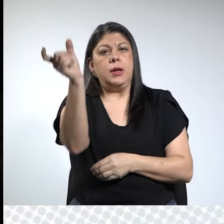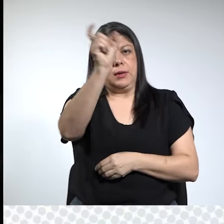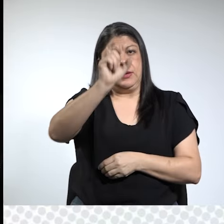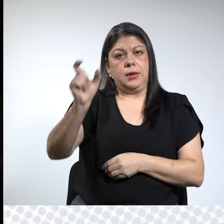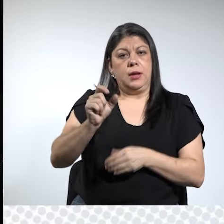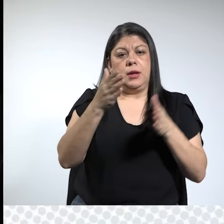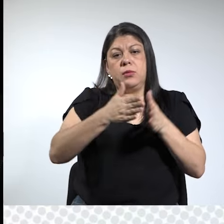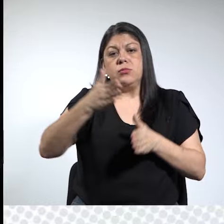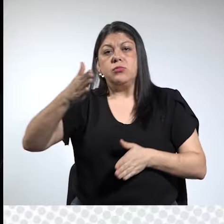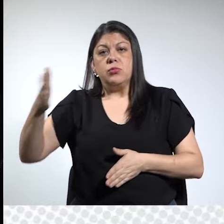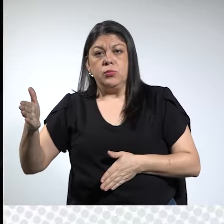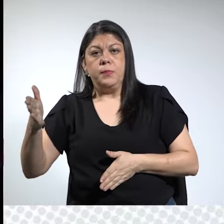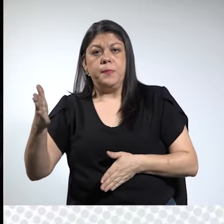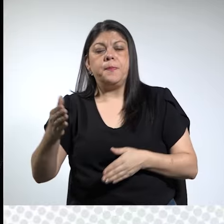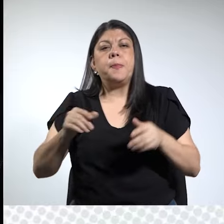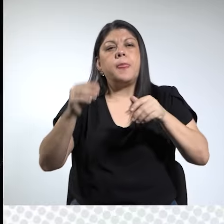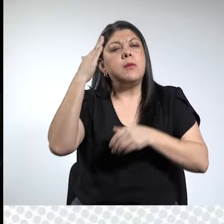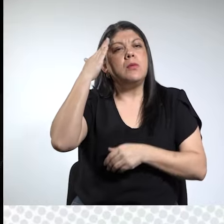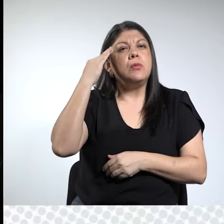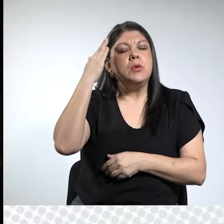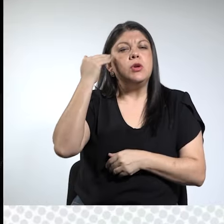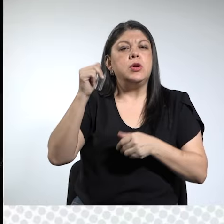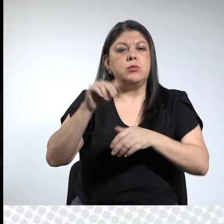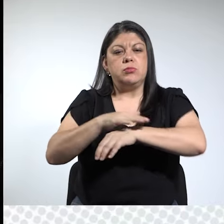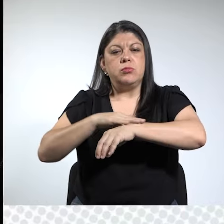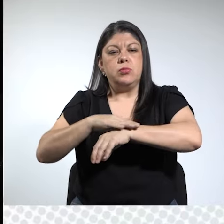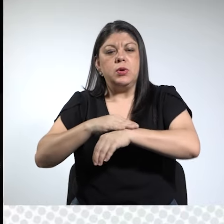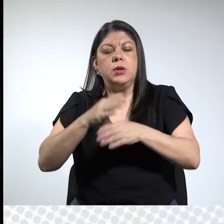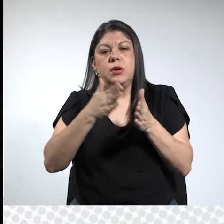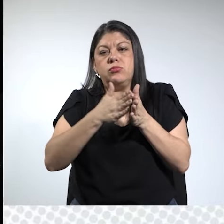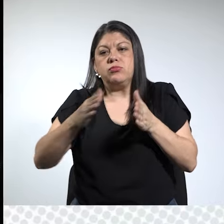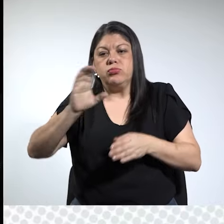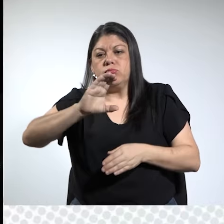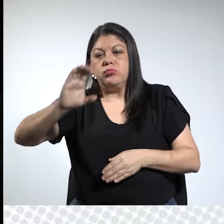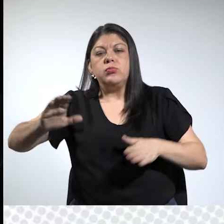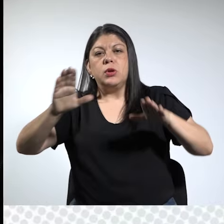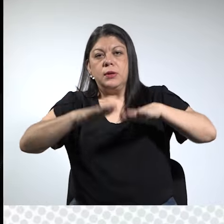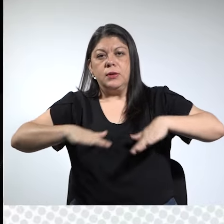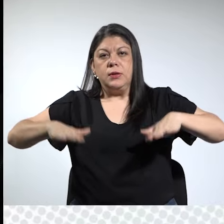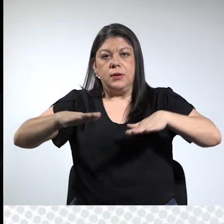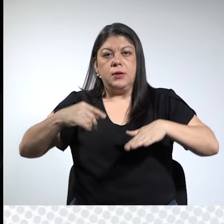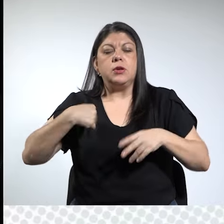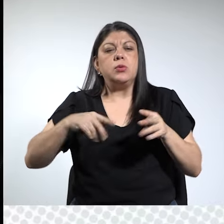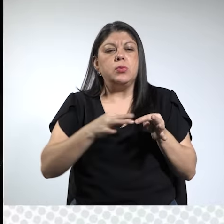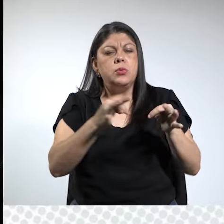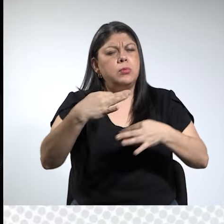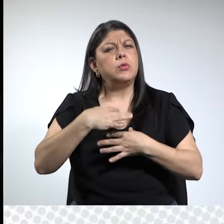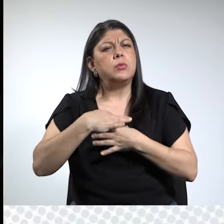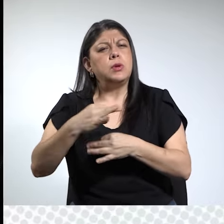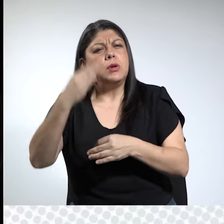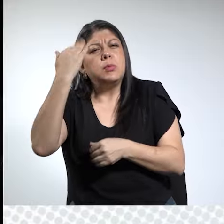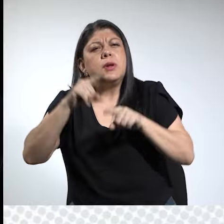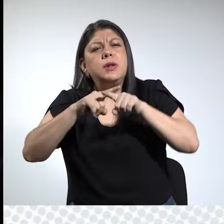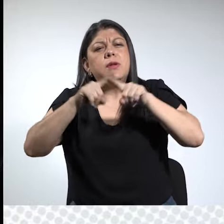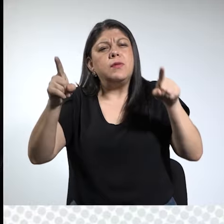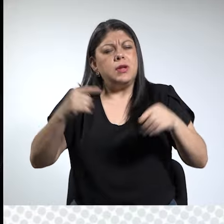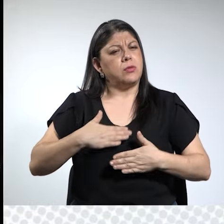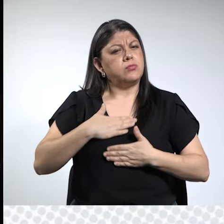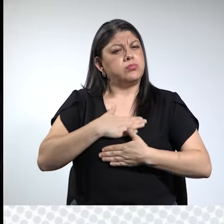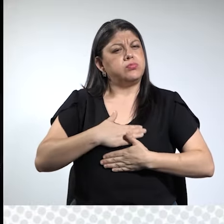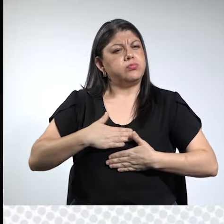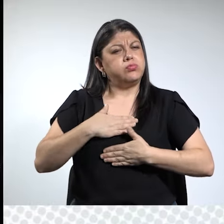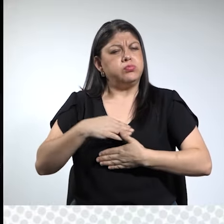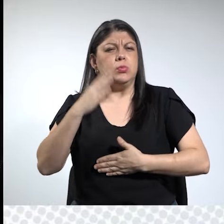por ejemplo, los afrodescendientes en la zona del Caribe, y ese tipo de turismo es un turismo muy interesante porque es diferente, es vivencial,